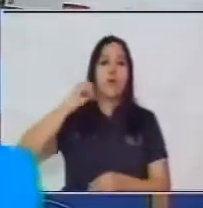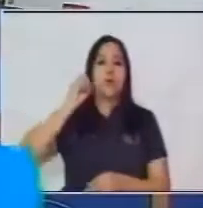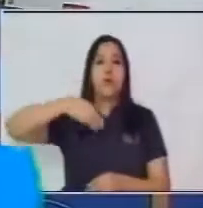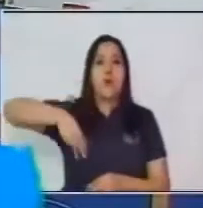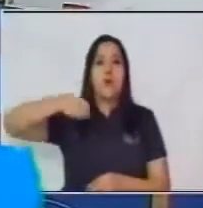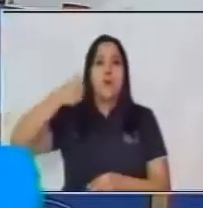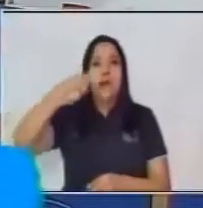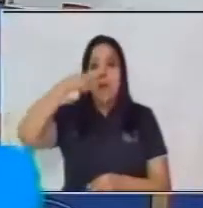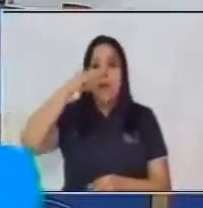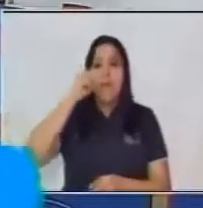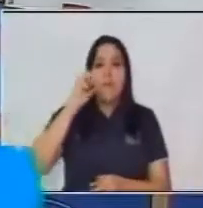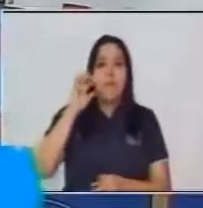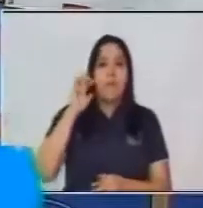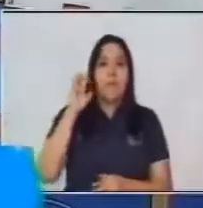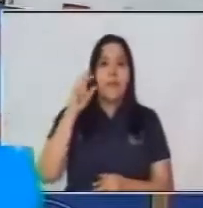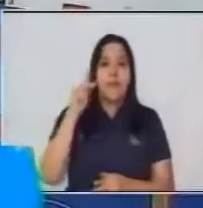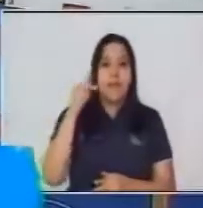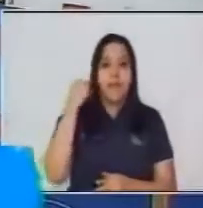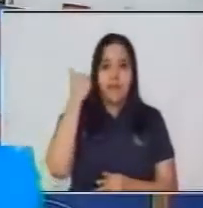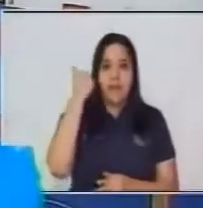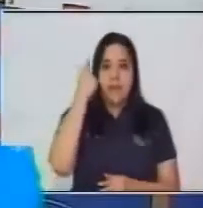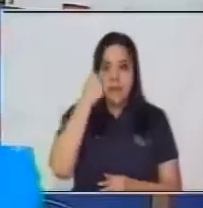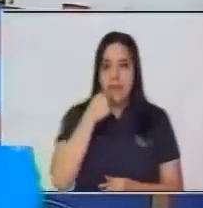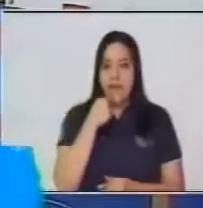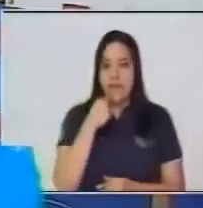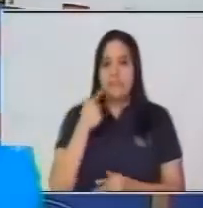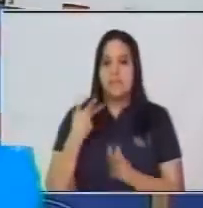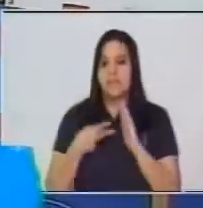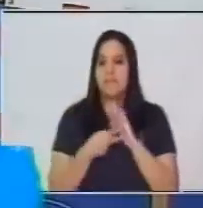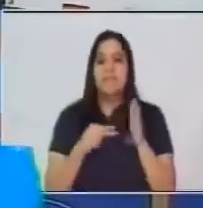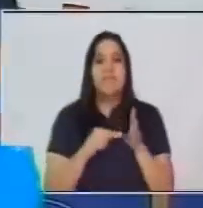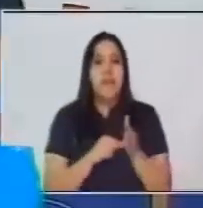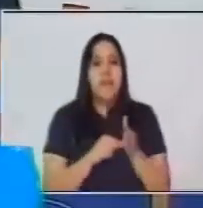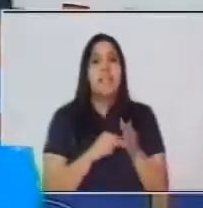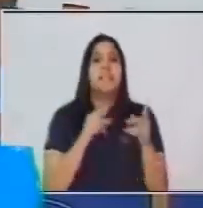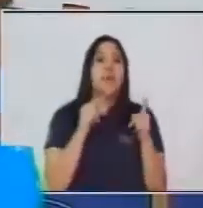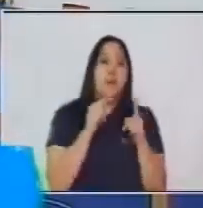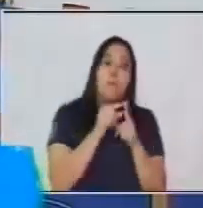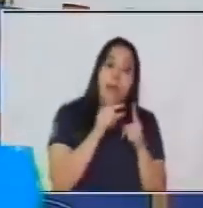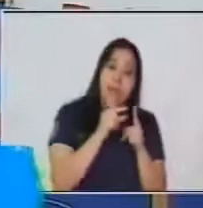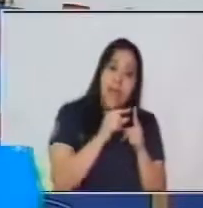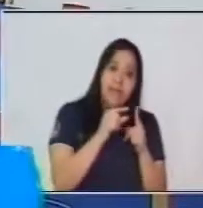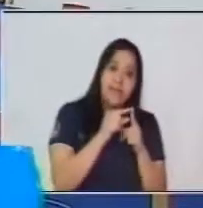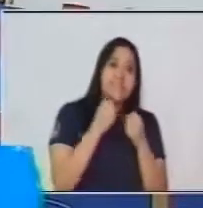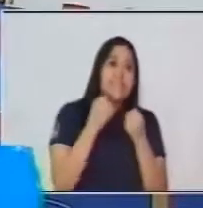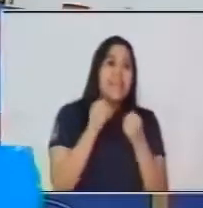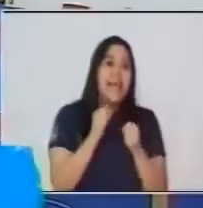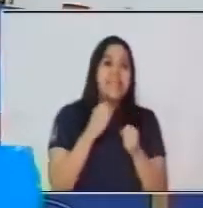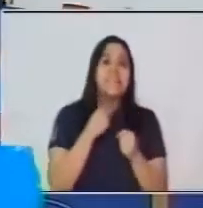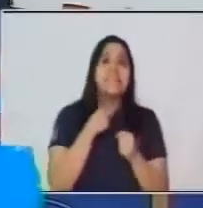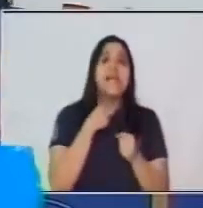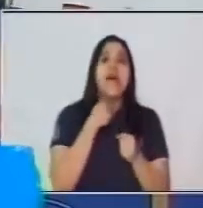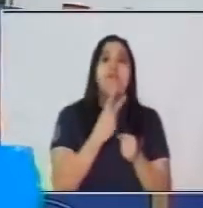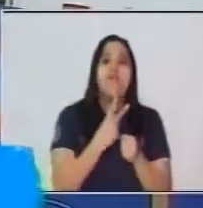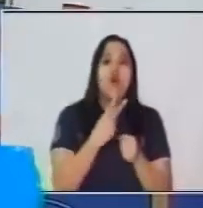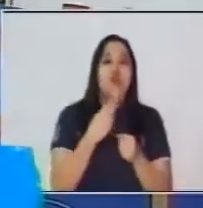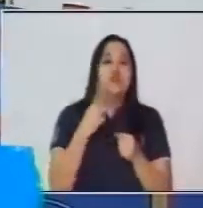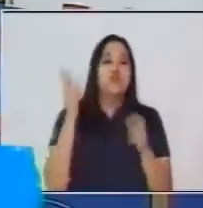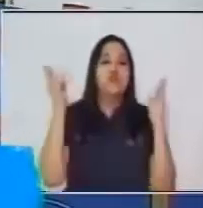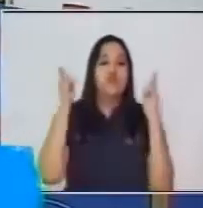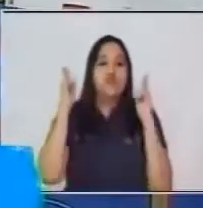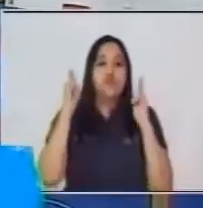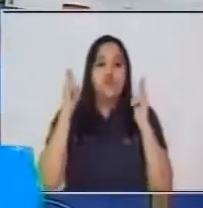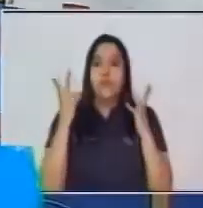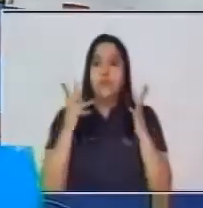Simplemente son palabras son palabras que tratan de reproducir algún sonido. Por ejemplo,